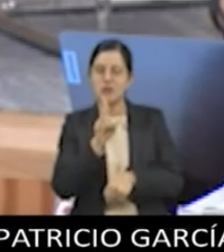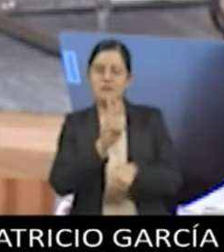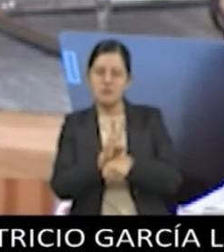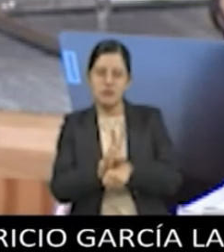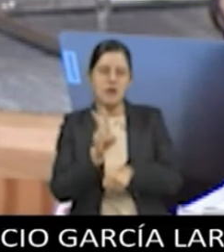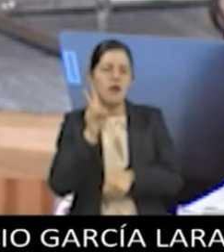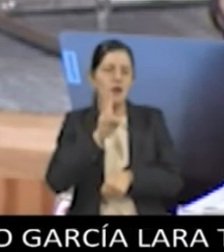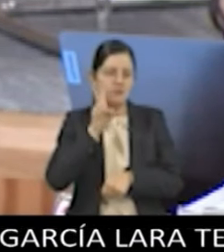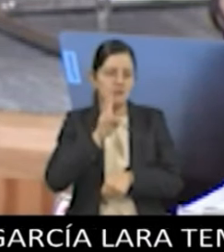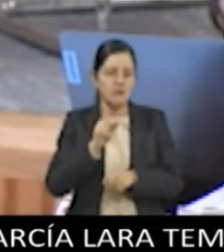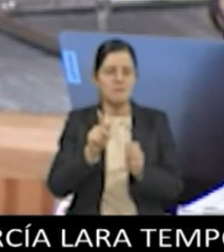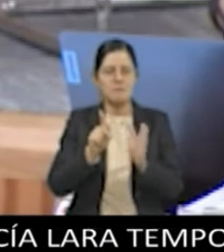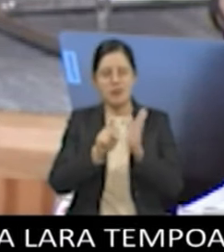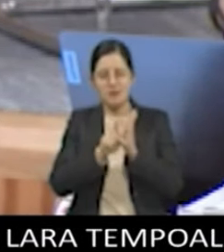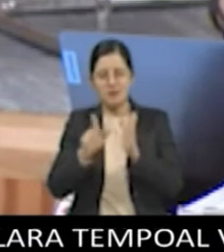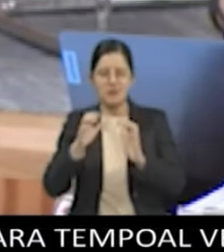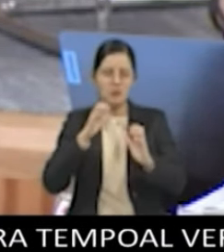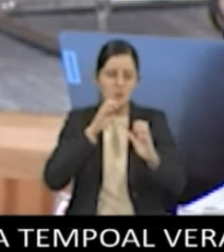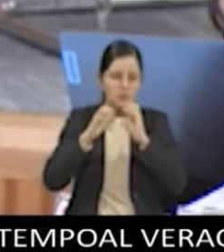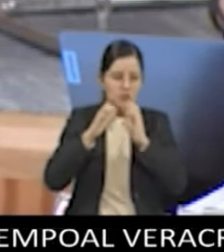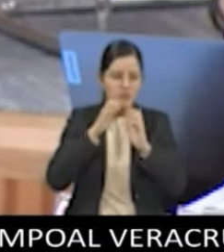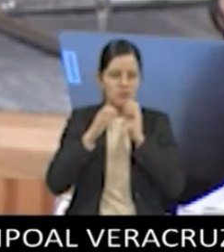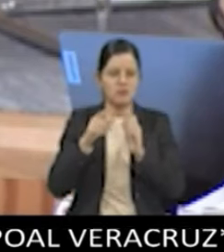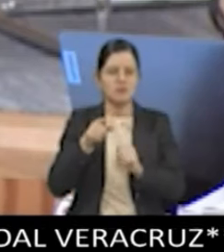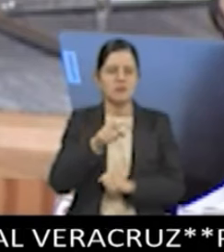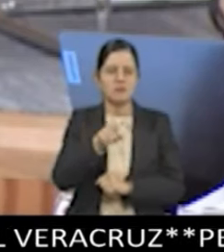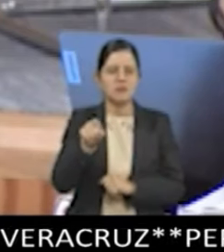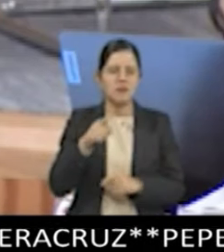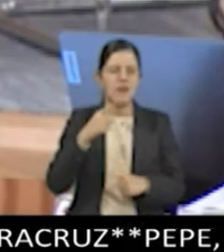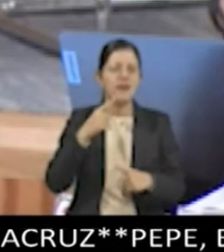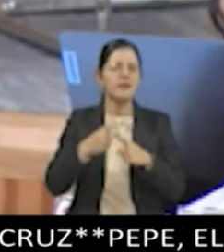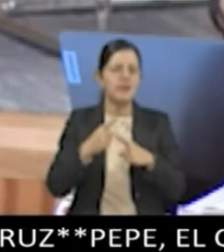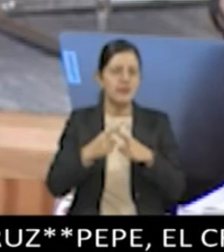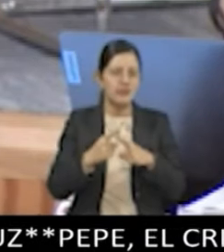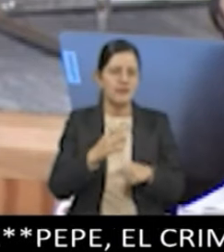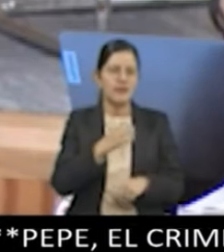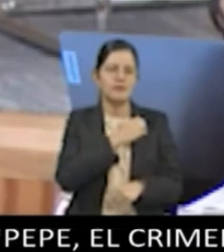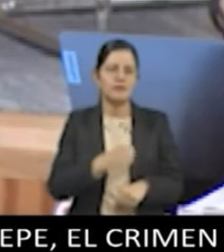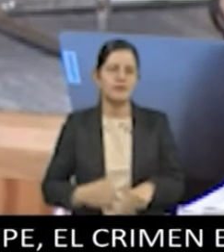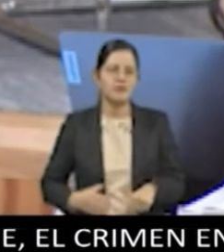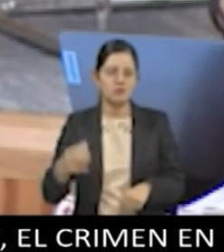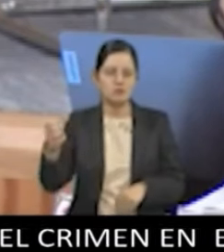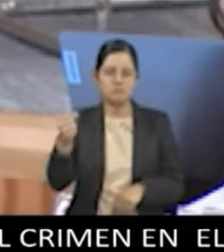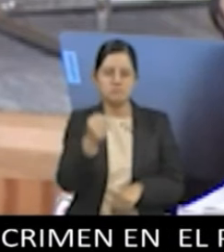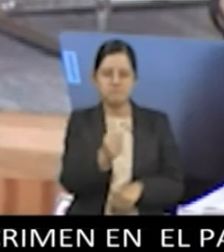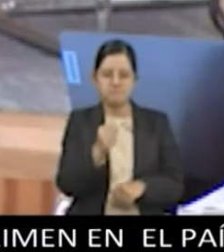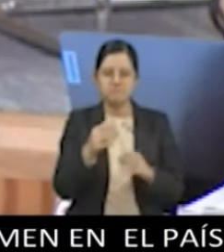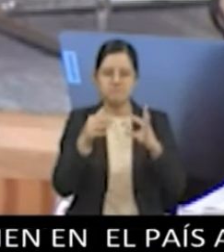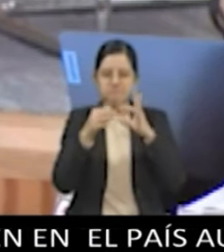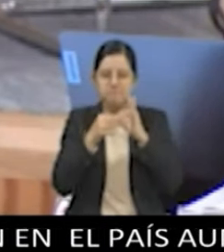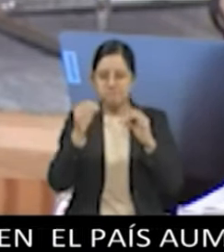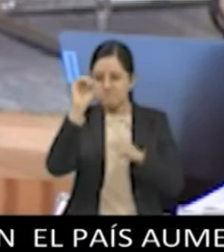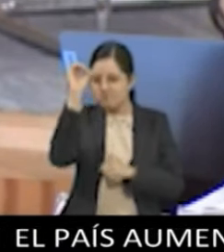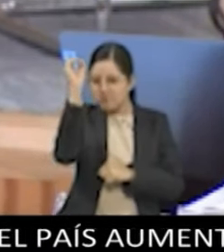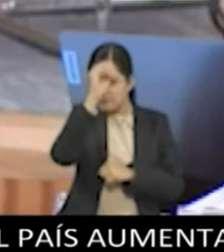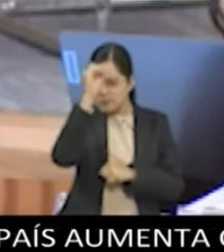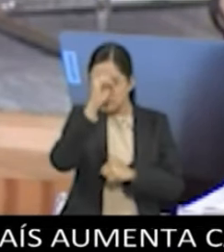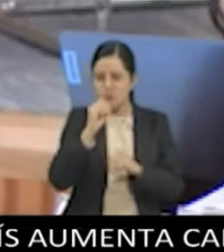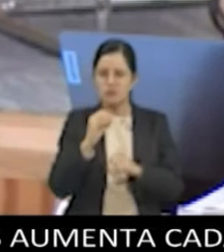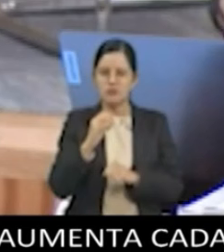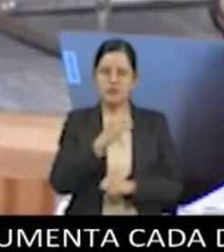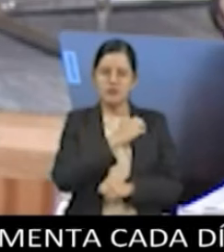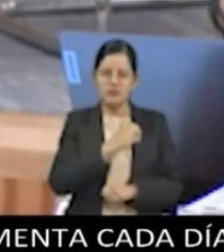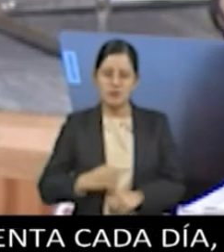A la extrañeza por este proyecto de la magistrada Mónica Soto, que ayer se aprobó por 3 votos a favor, se sumaron las consejeras